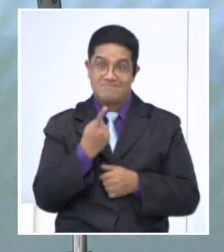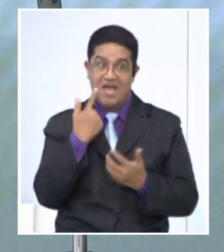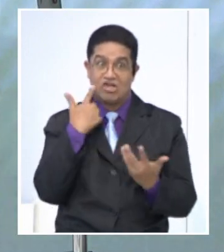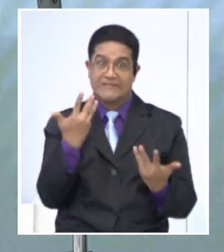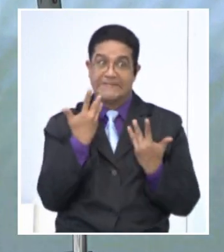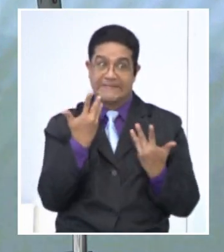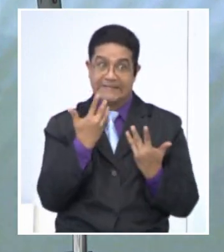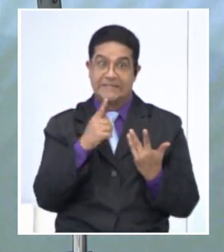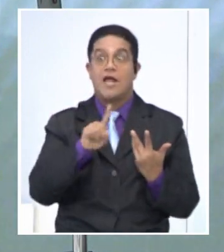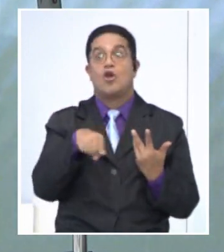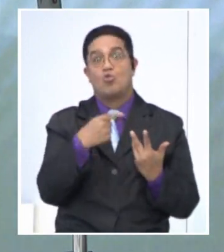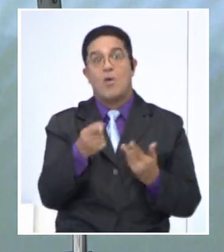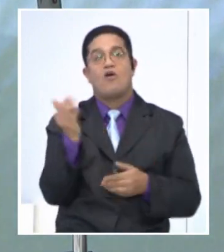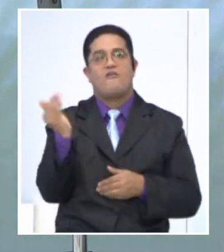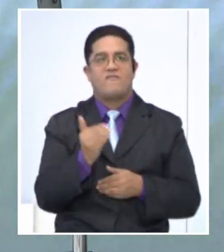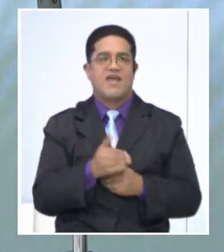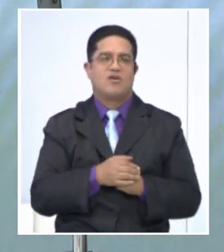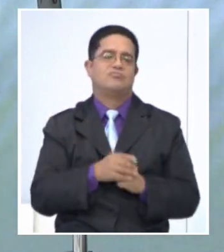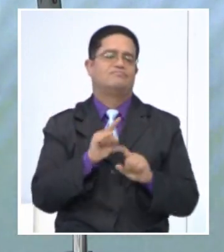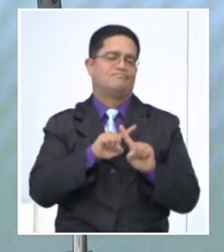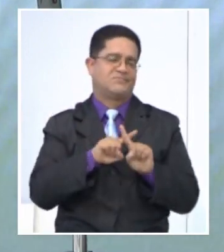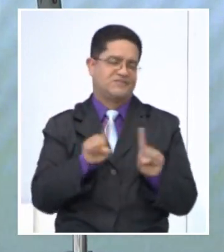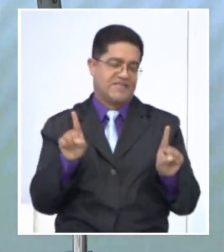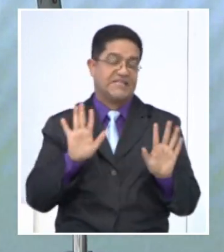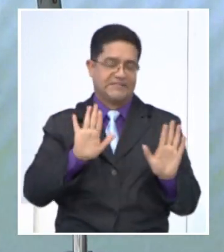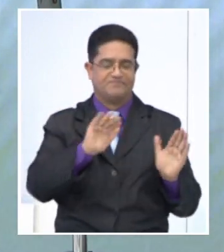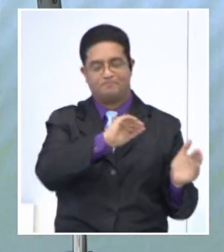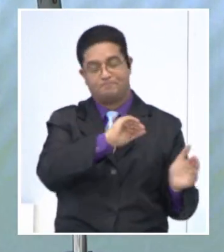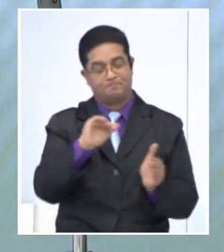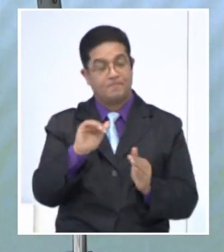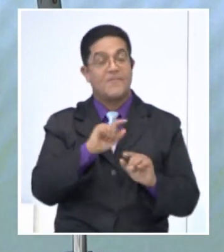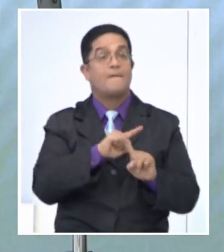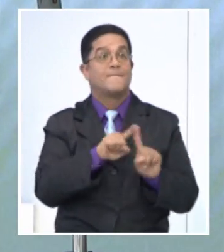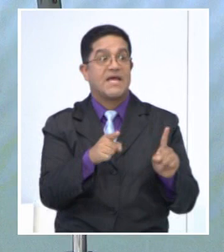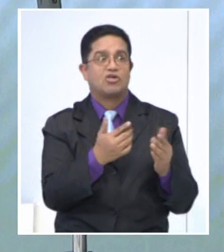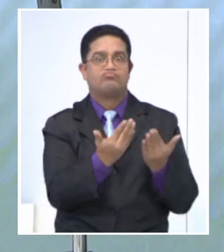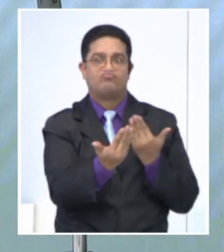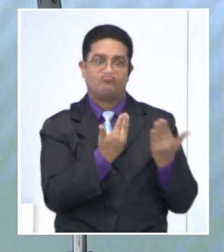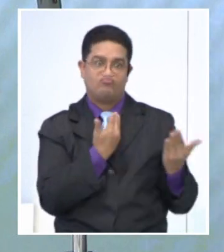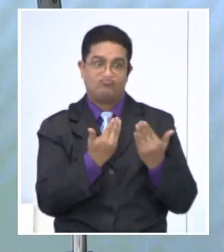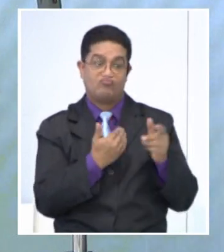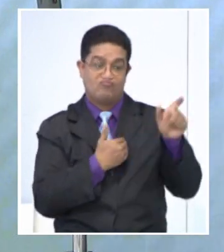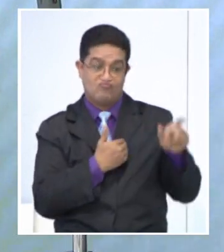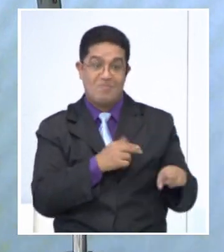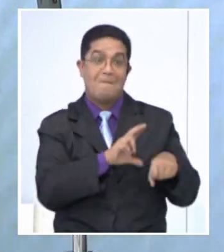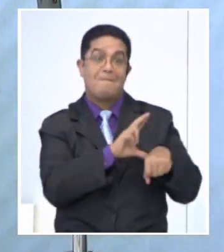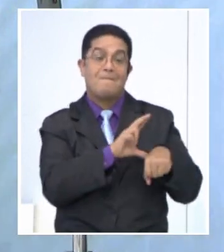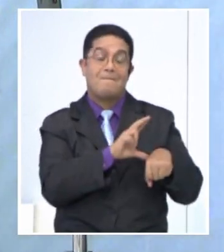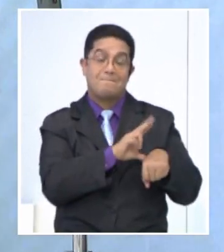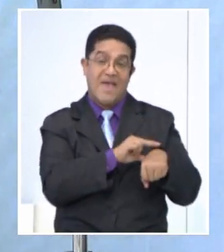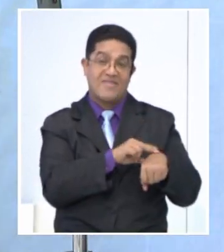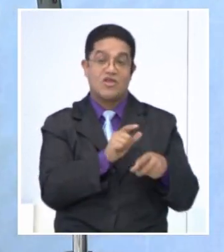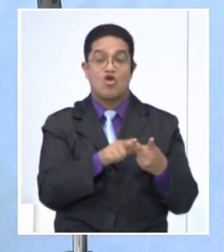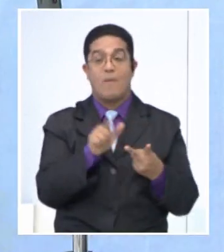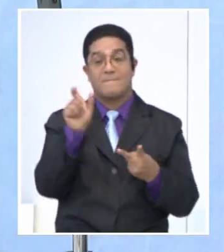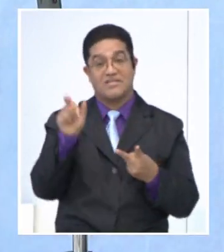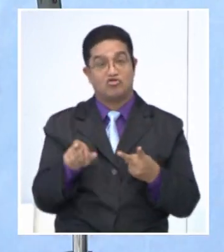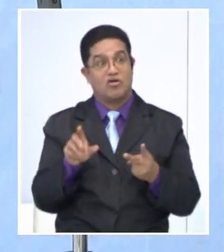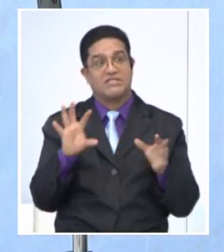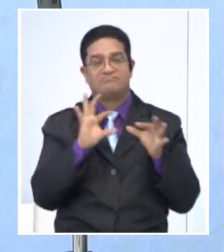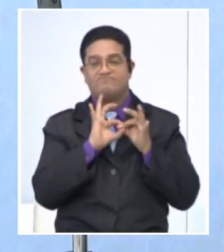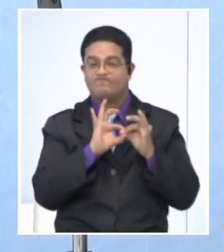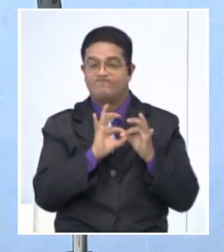usted. Y es completamente diferente. Ahora, la Ujú. relación médico-paciente, insisto, es la clave. Y el médico Correcto. tiene que